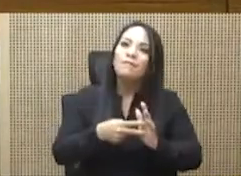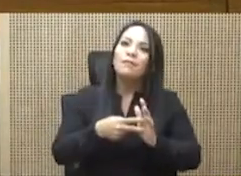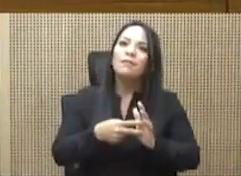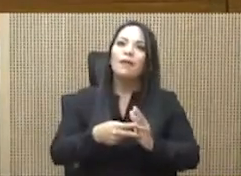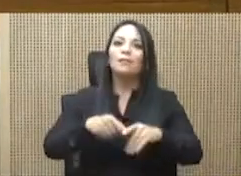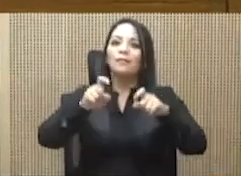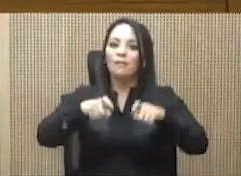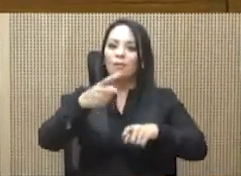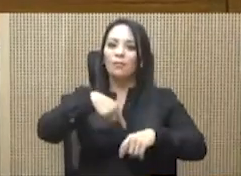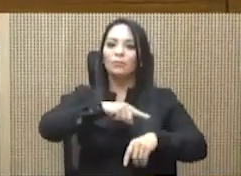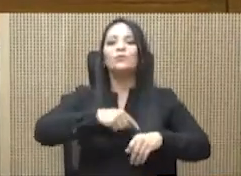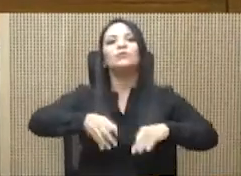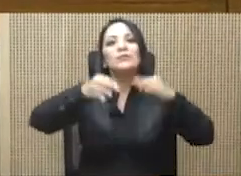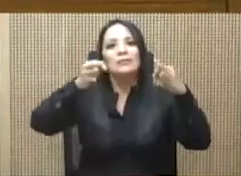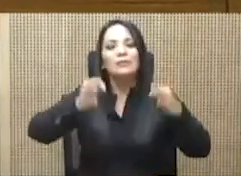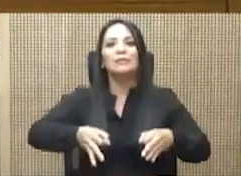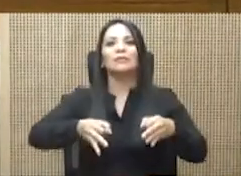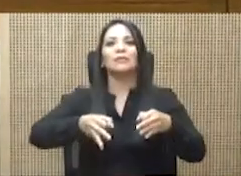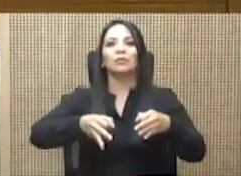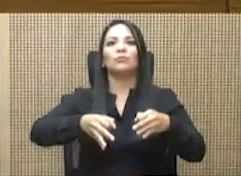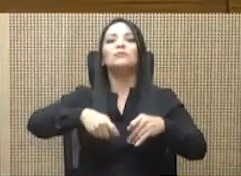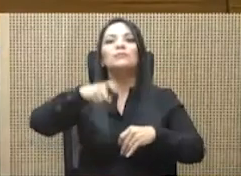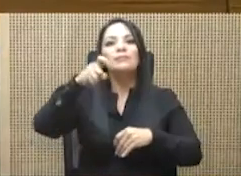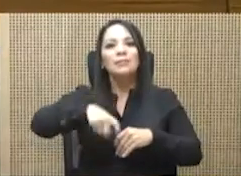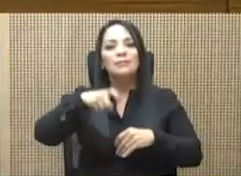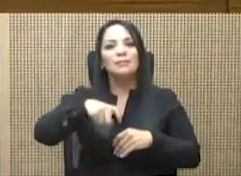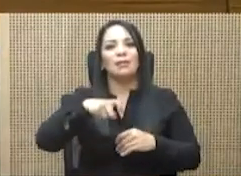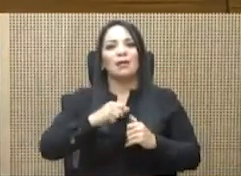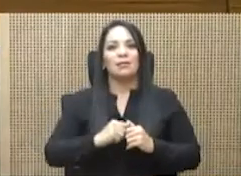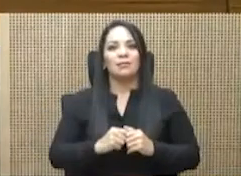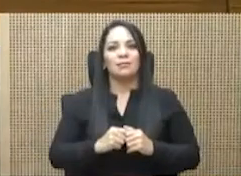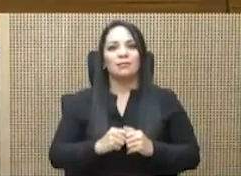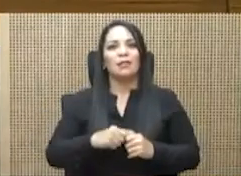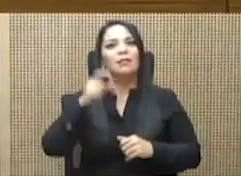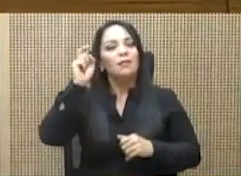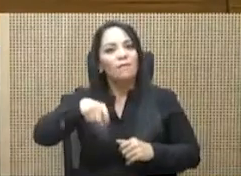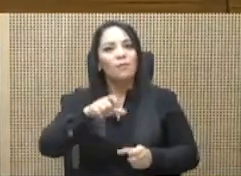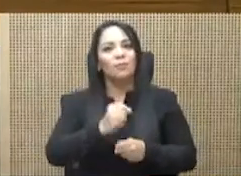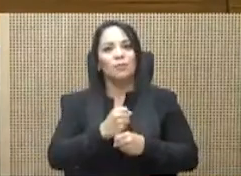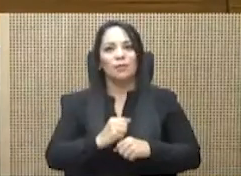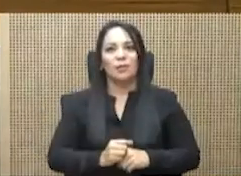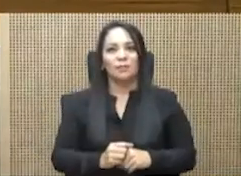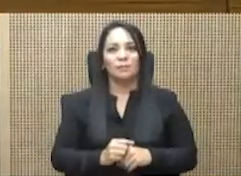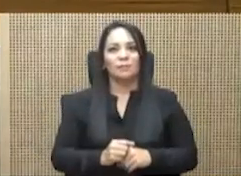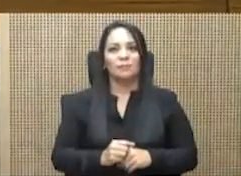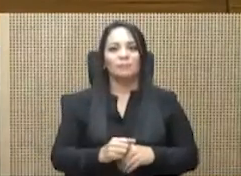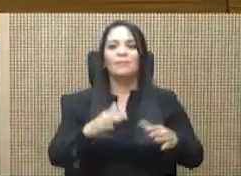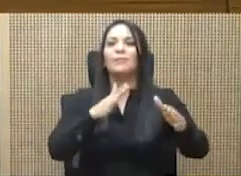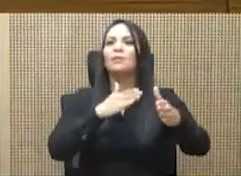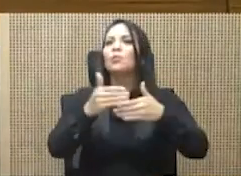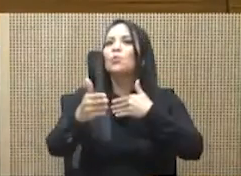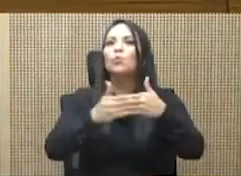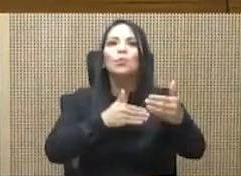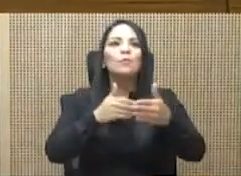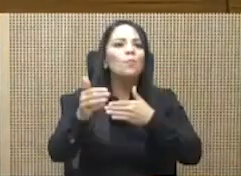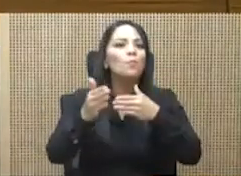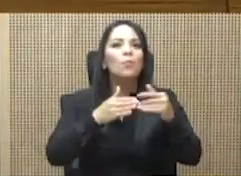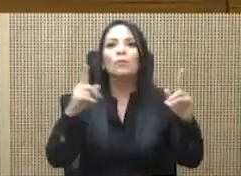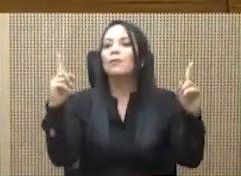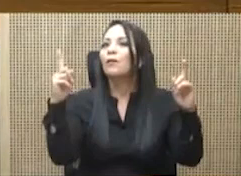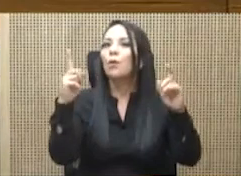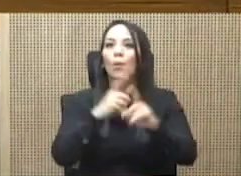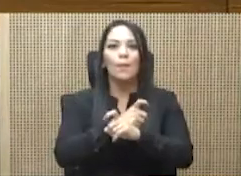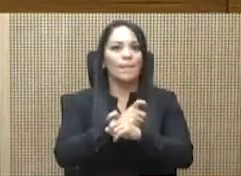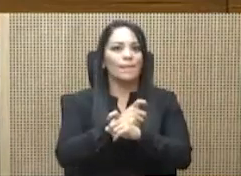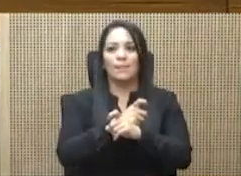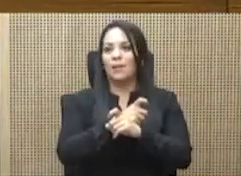son necesarias que tomemos, sin importar lo complejas o